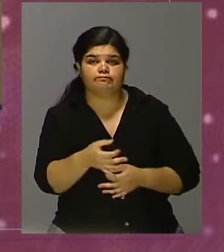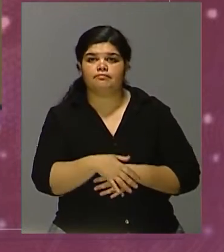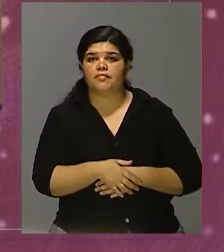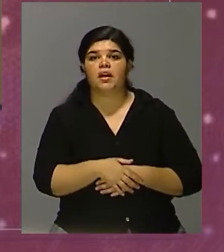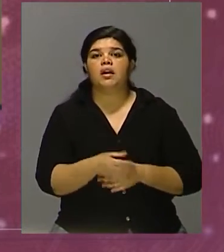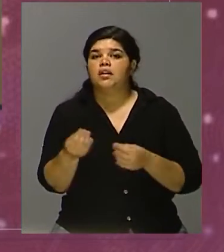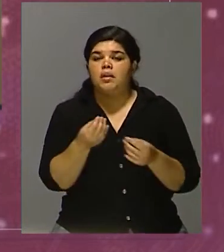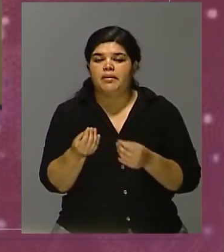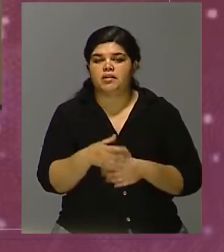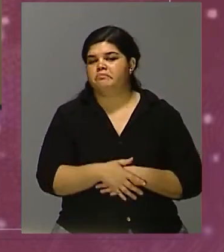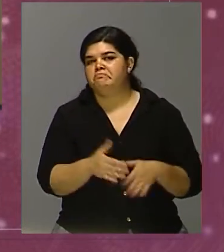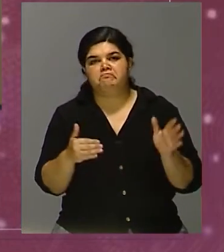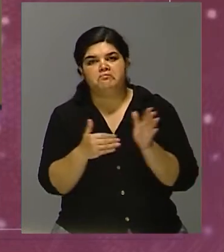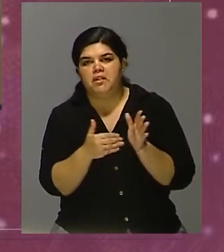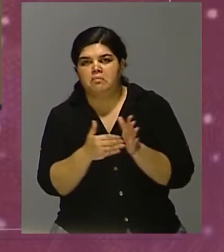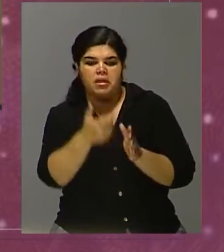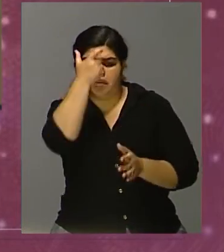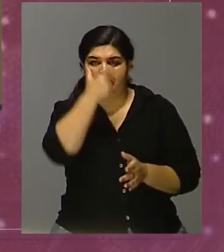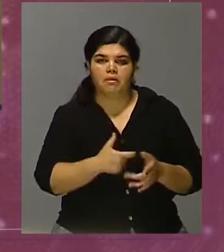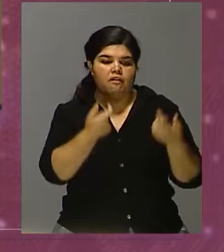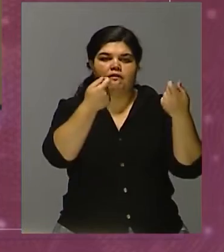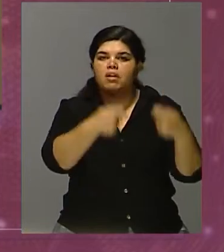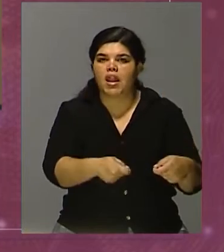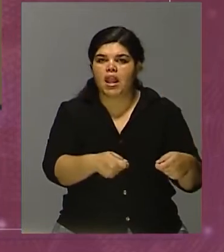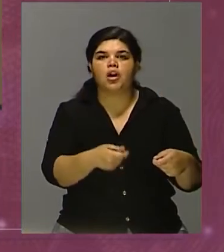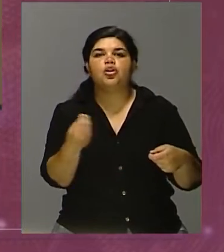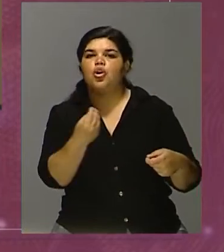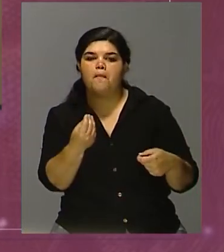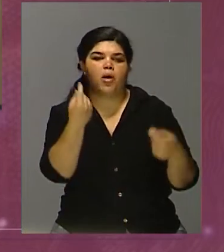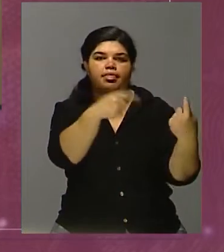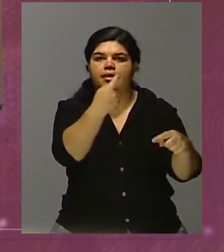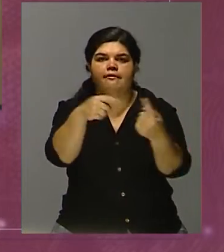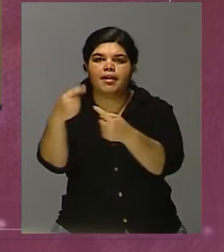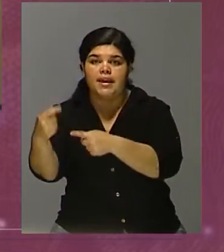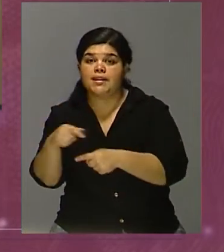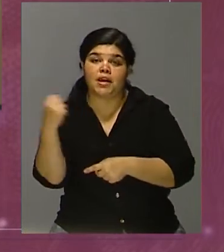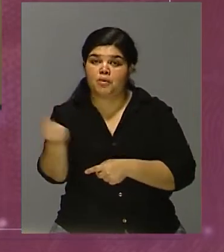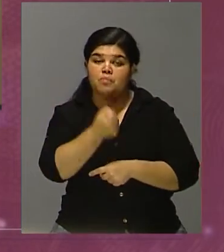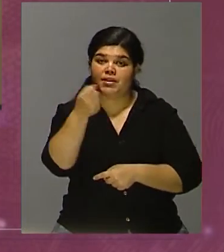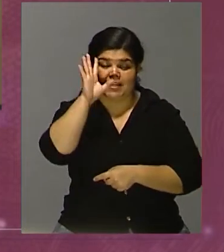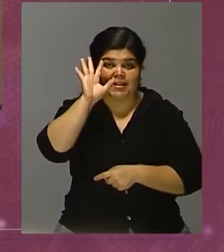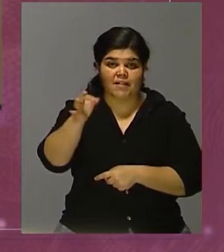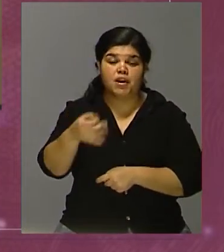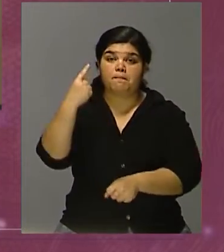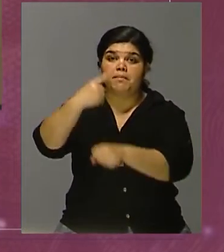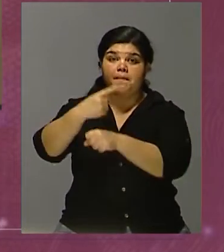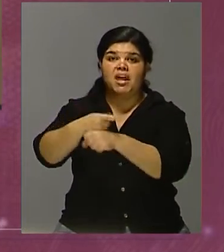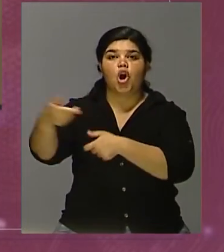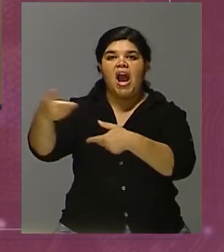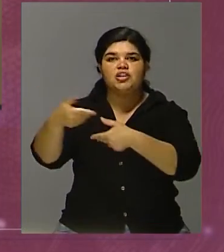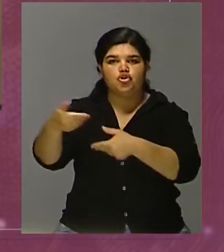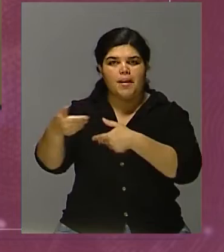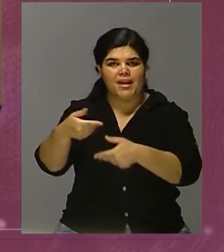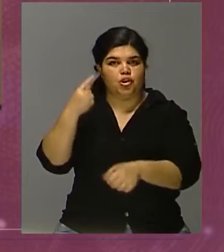del perfil de tuyo como inversor o de cualquier inversor. Creo que el buen asesoramiento profesional va a apuntar a eso en